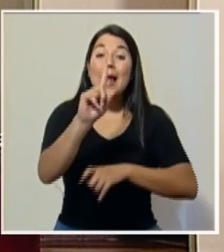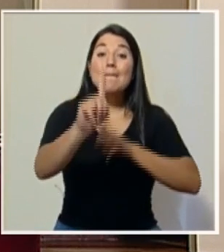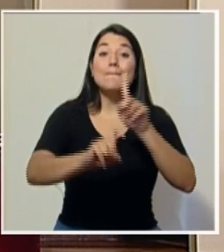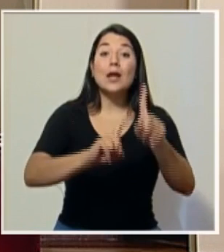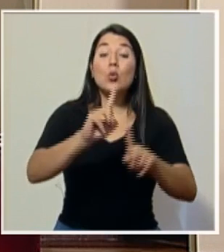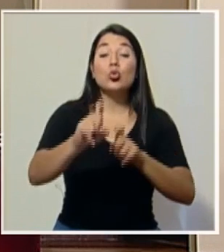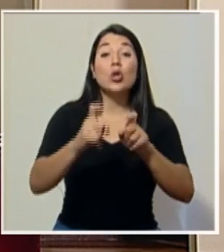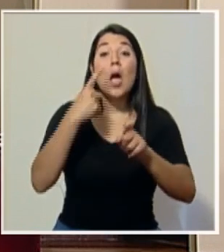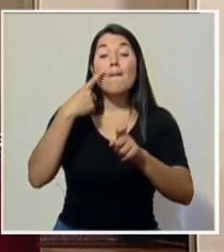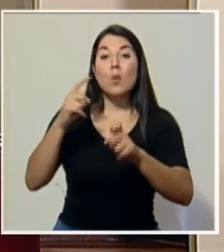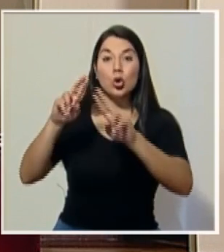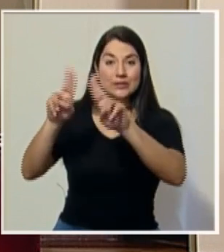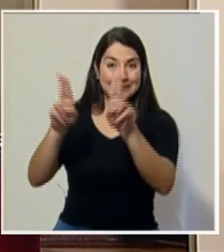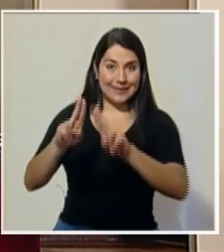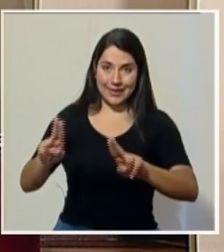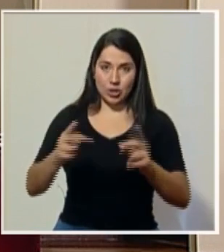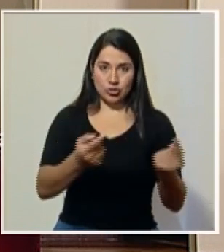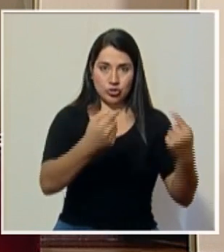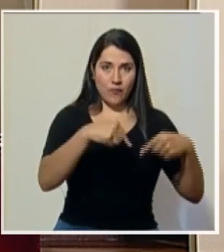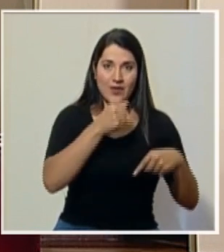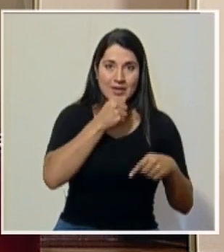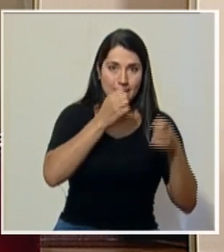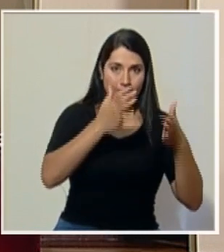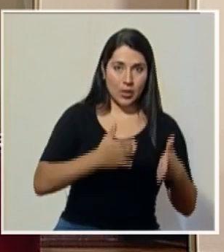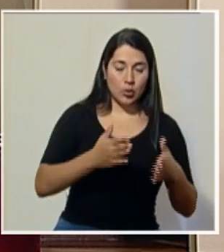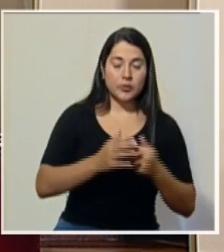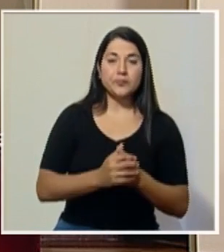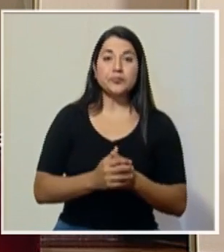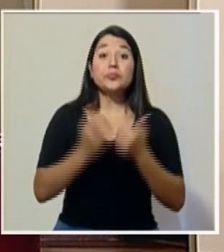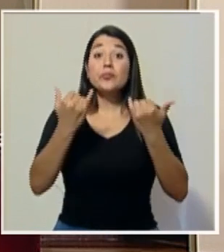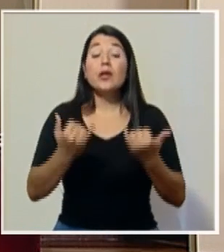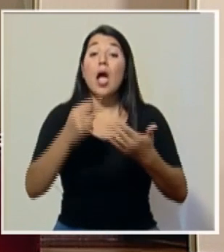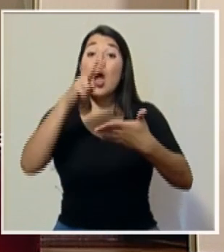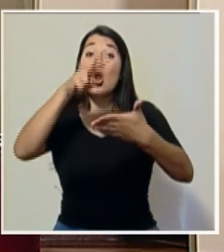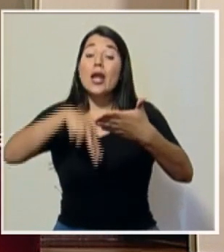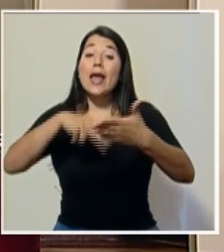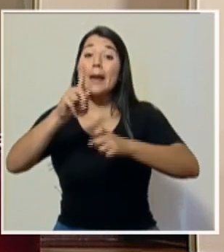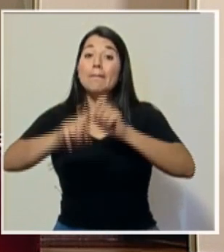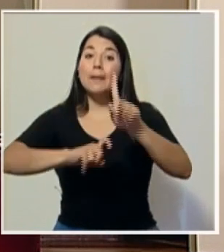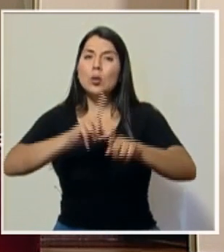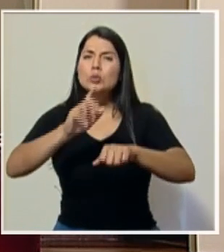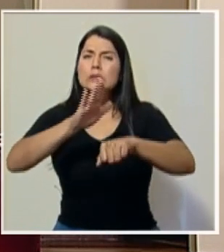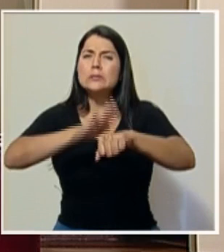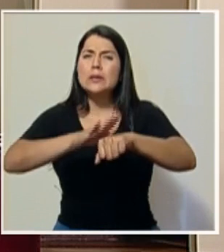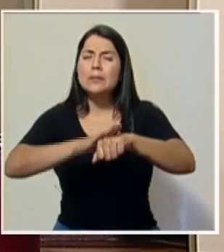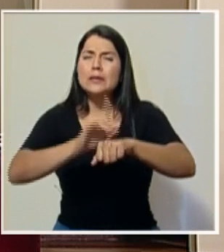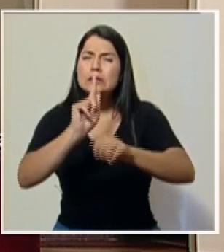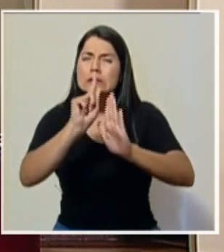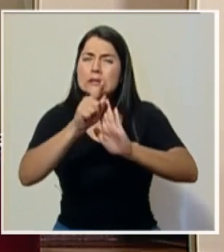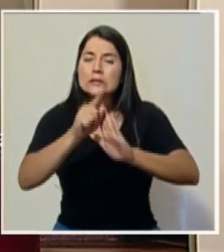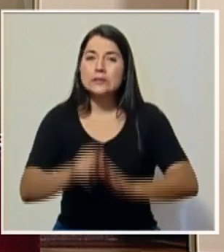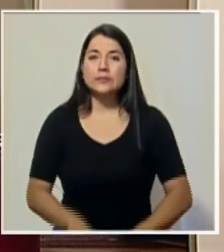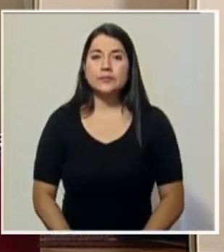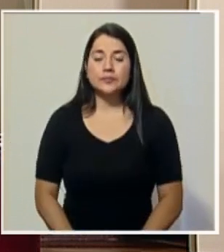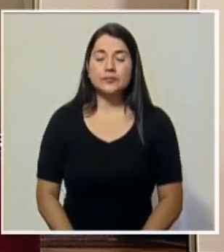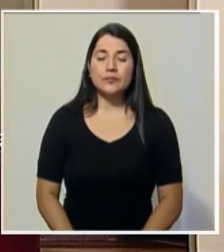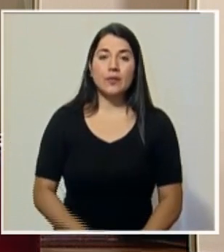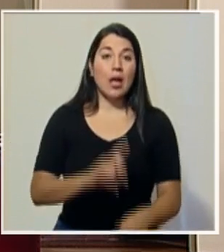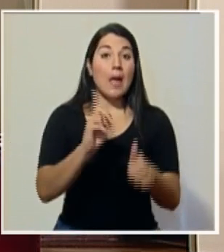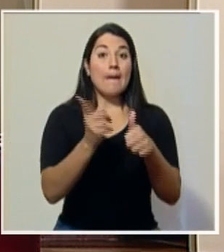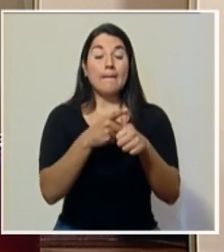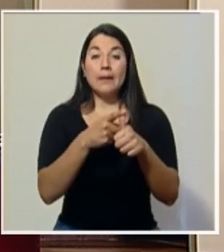preguntas son remotas. Vamos a leer las consultas, permítanme un segundo.